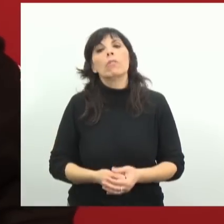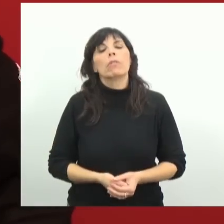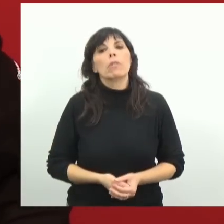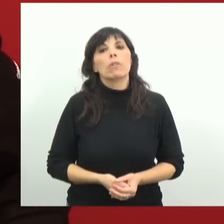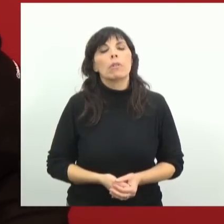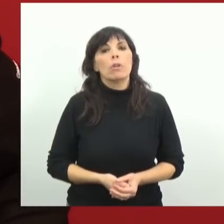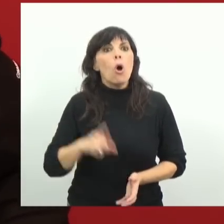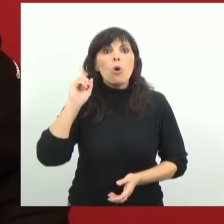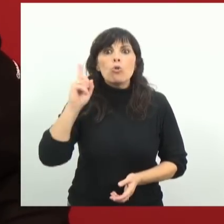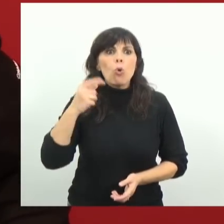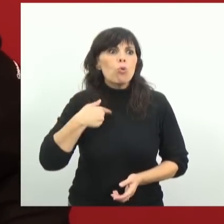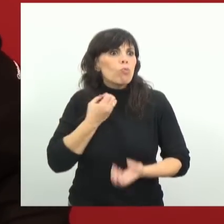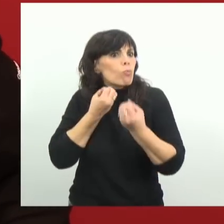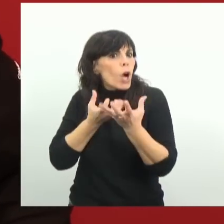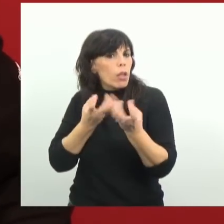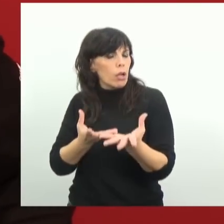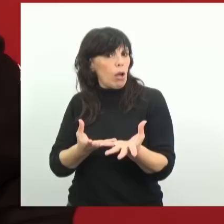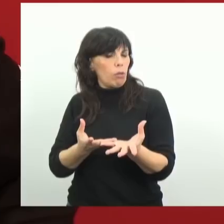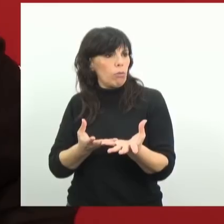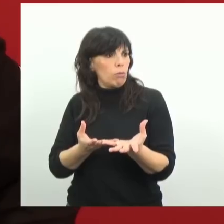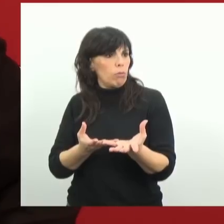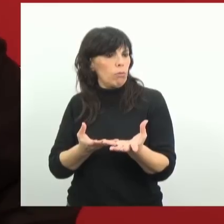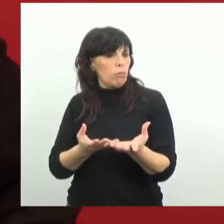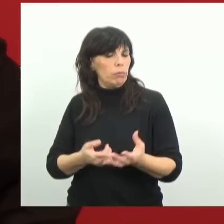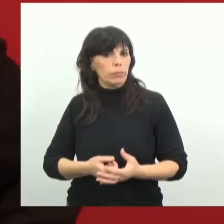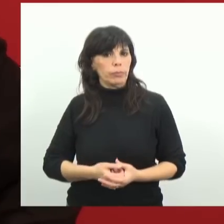Eso es lo que he dicho, de todo corazón.